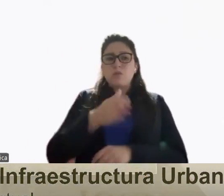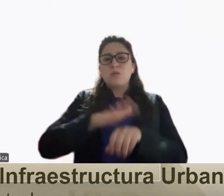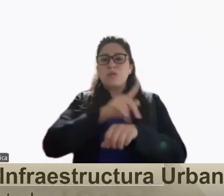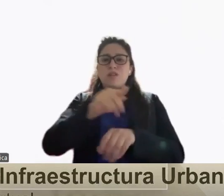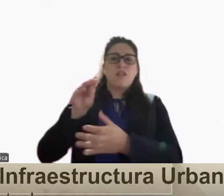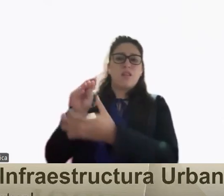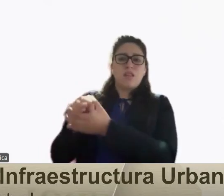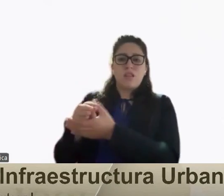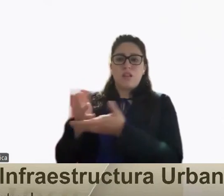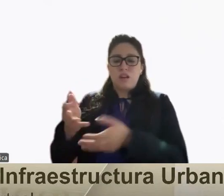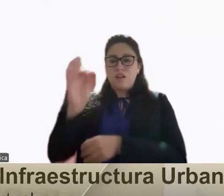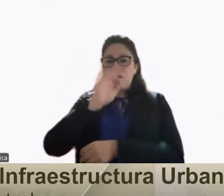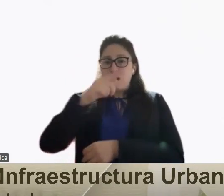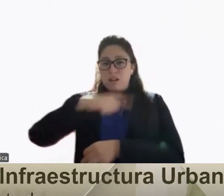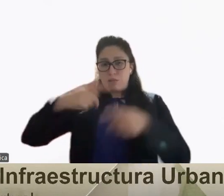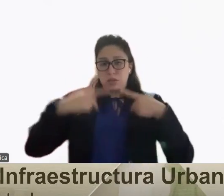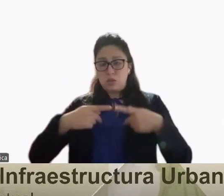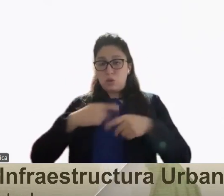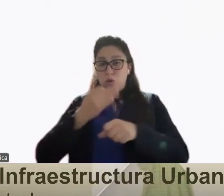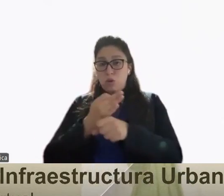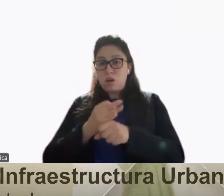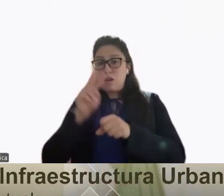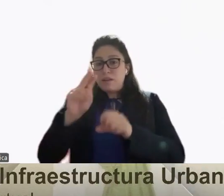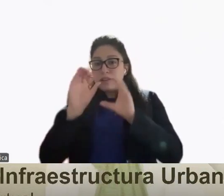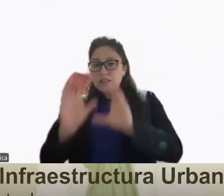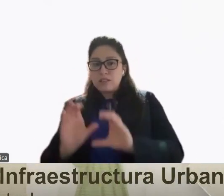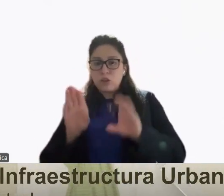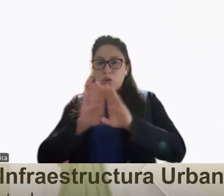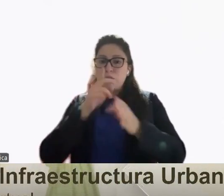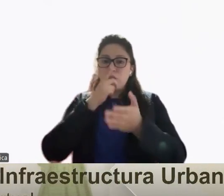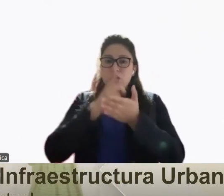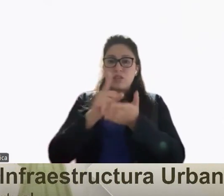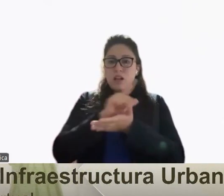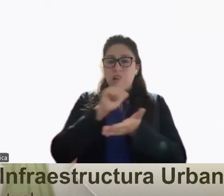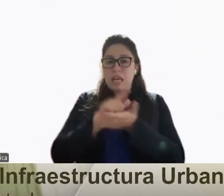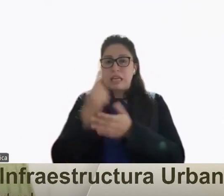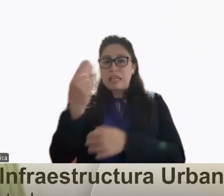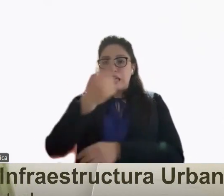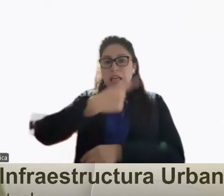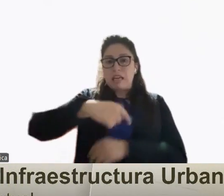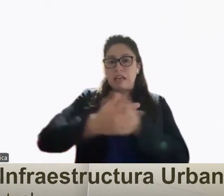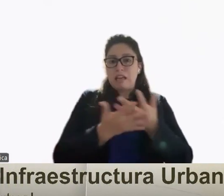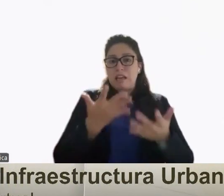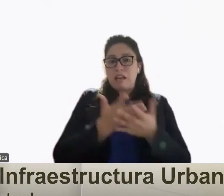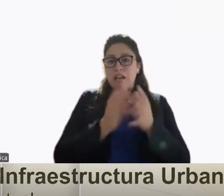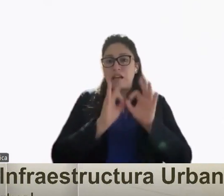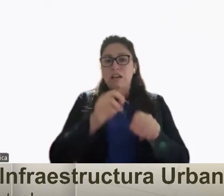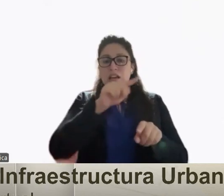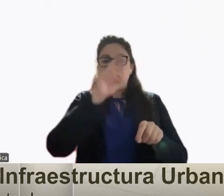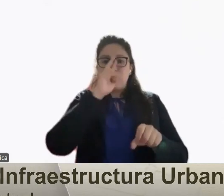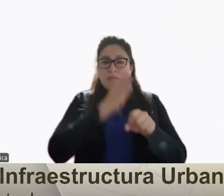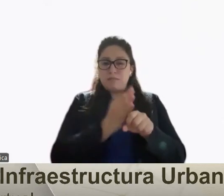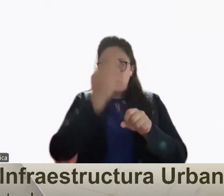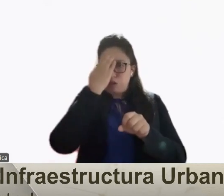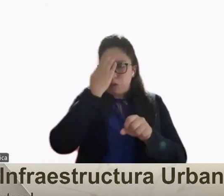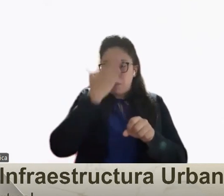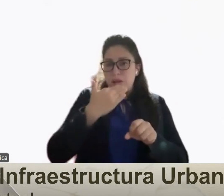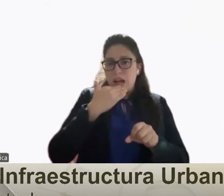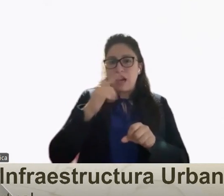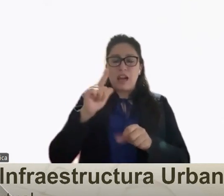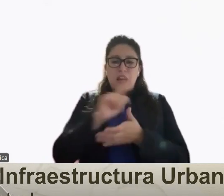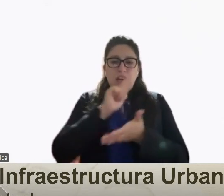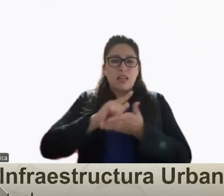siendo más cuidadosos de la ley los vecinos que nosotros. Nos están haciendo señalamientos